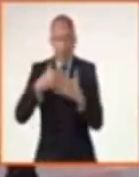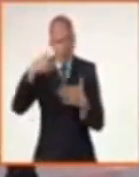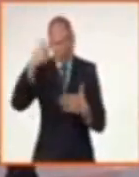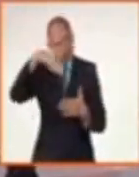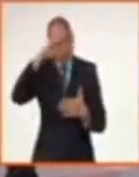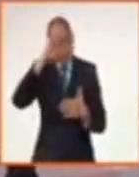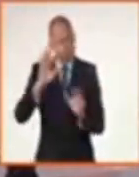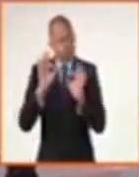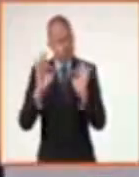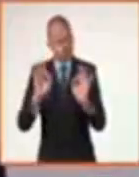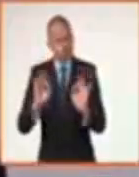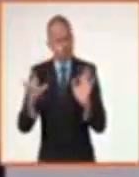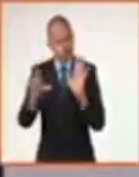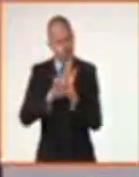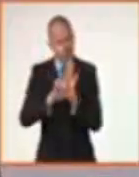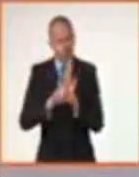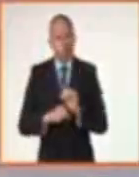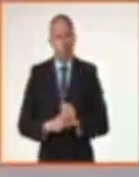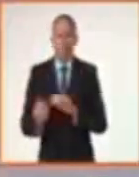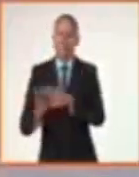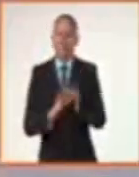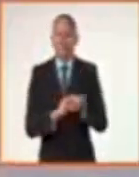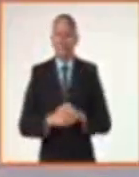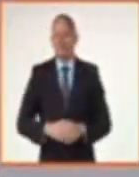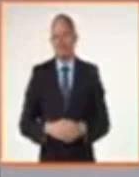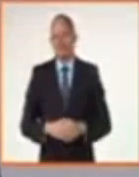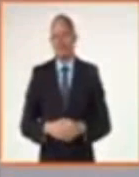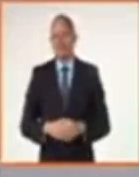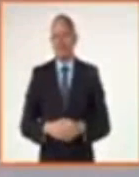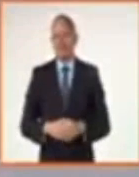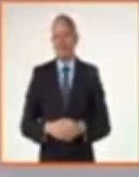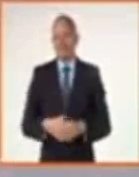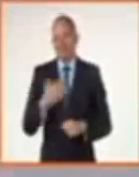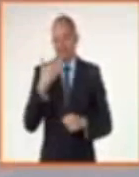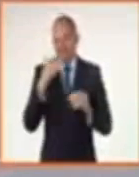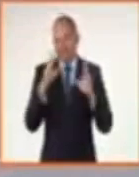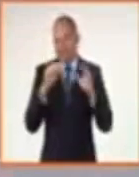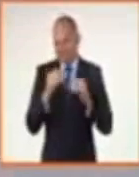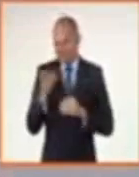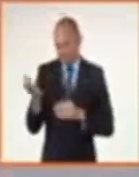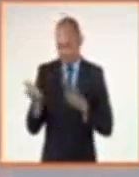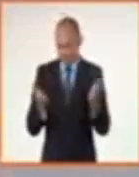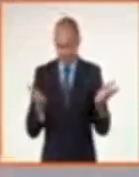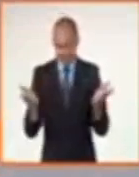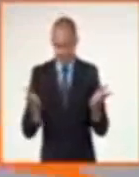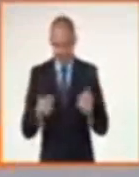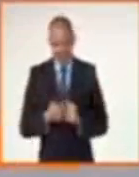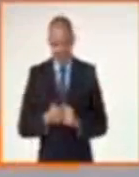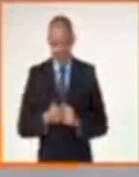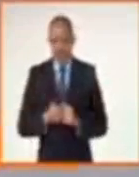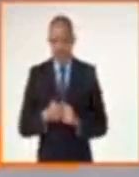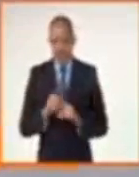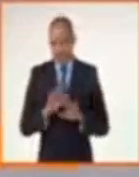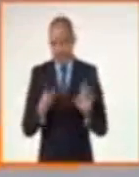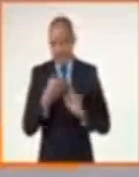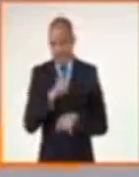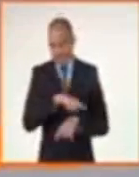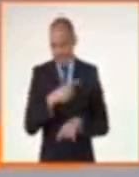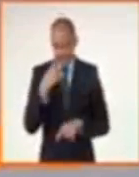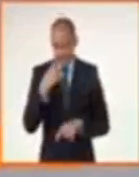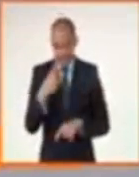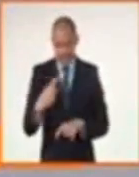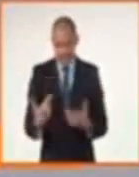Sí, buenas noches, Randy, a ti y a los amigos televidentes, Arlín. Evidentemente, a lo que asistimos ayer fue un acto de